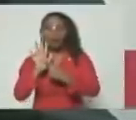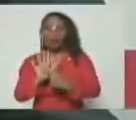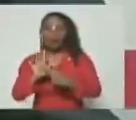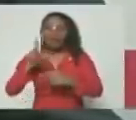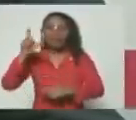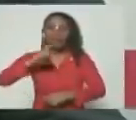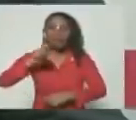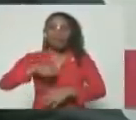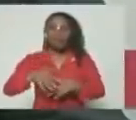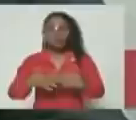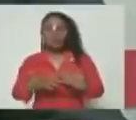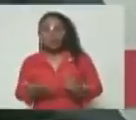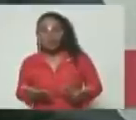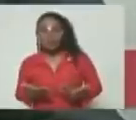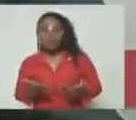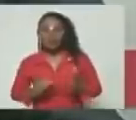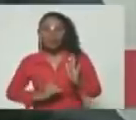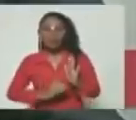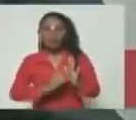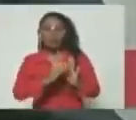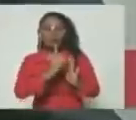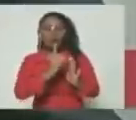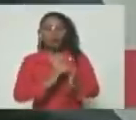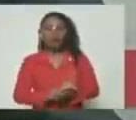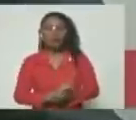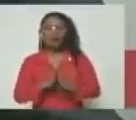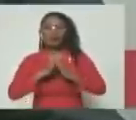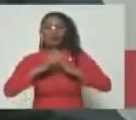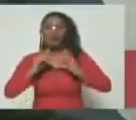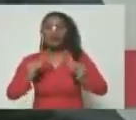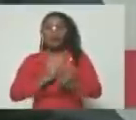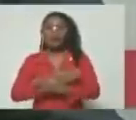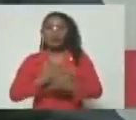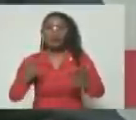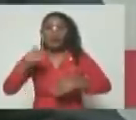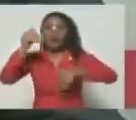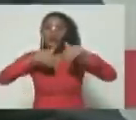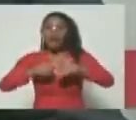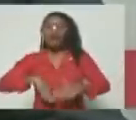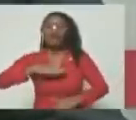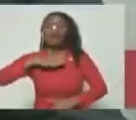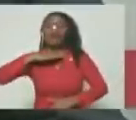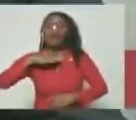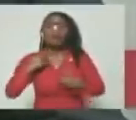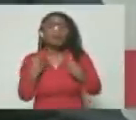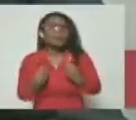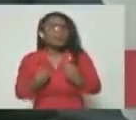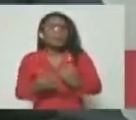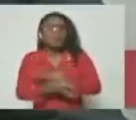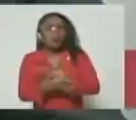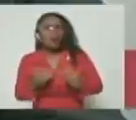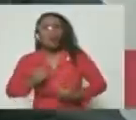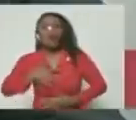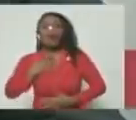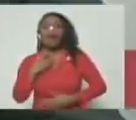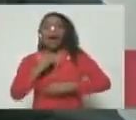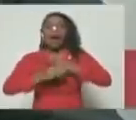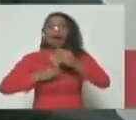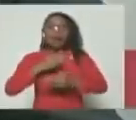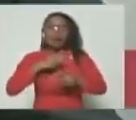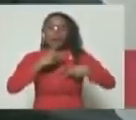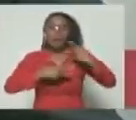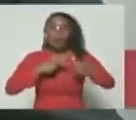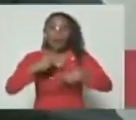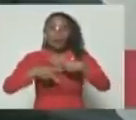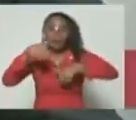necesidad de que se desarrollaran todas las garantías electorales suficientes para que pudiéramos llegar al proceso